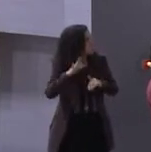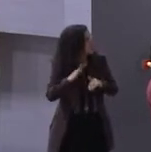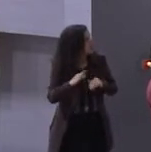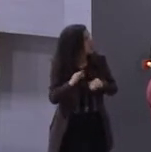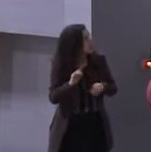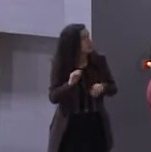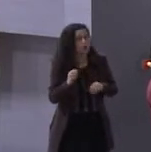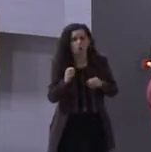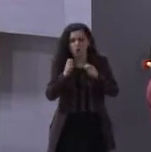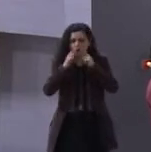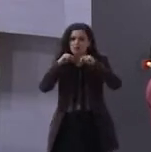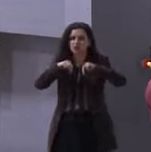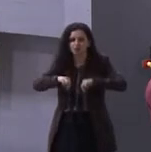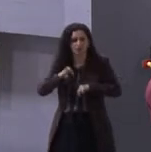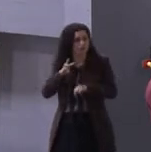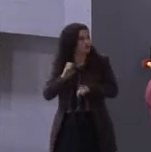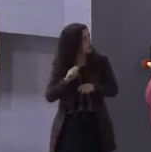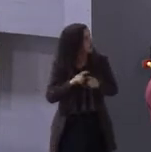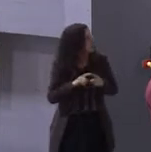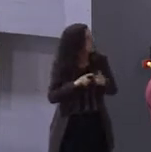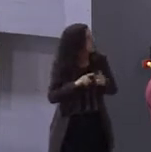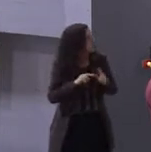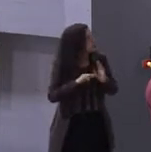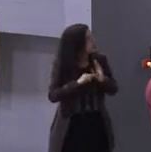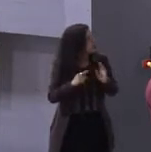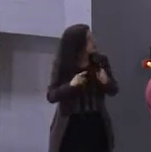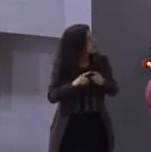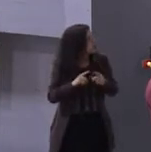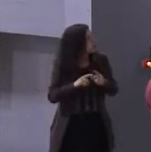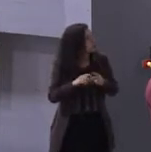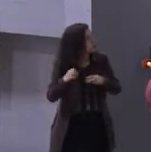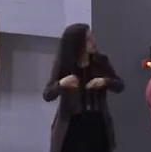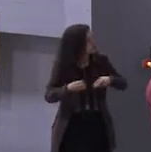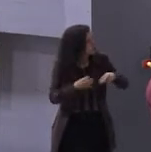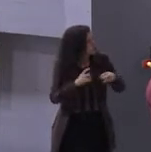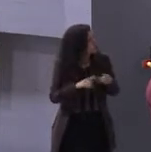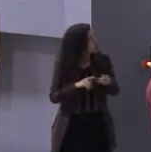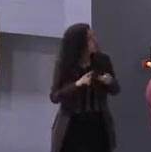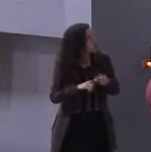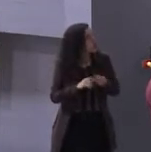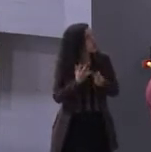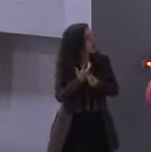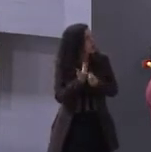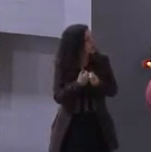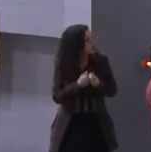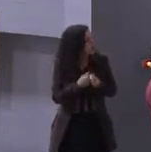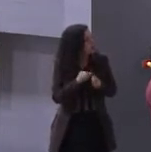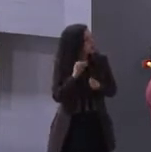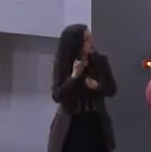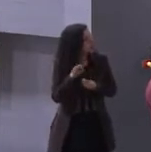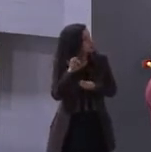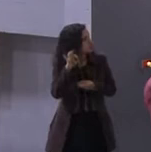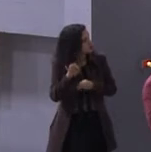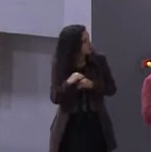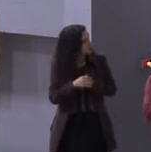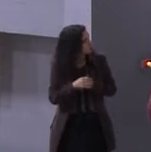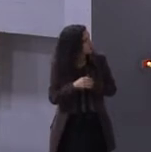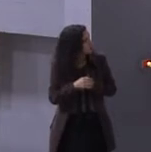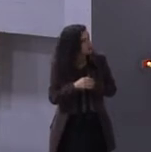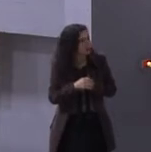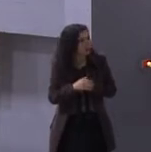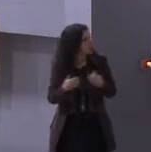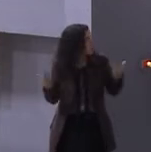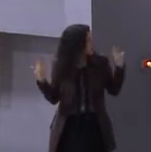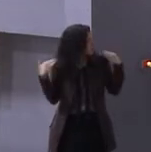Facultad de Humanidades, 30%, seguida ciencia y tecnología, luego educación, Facultad de Bellas Artes, 8% educación física.